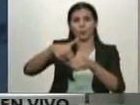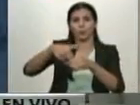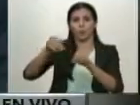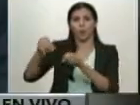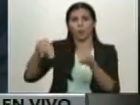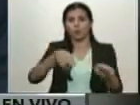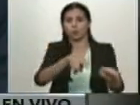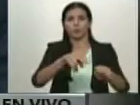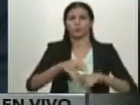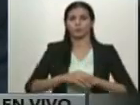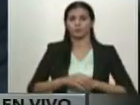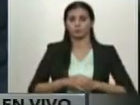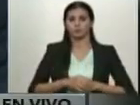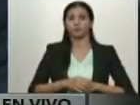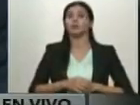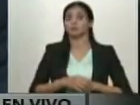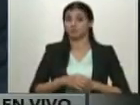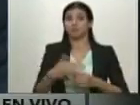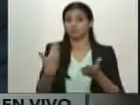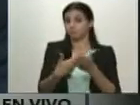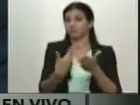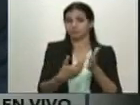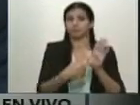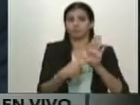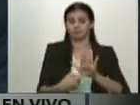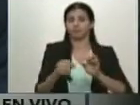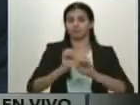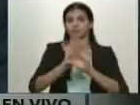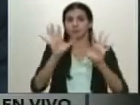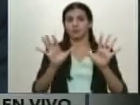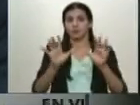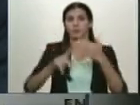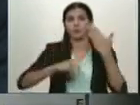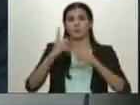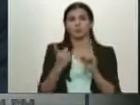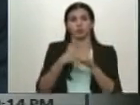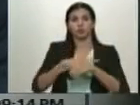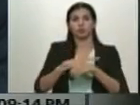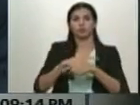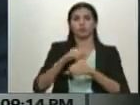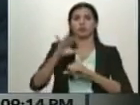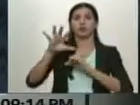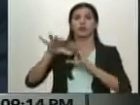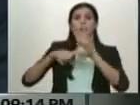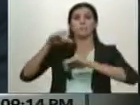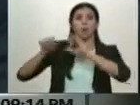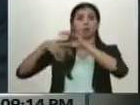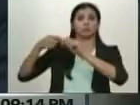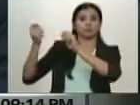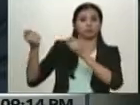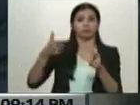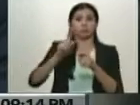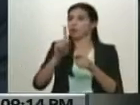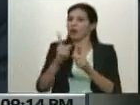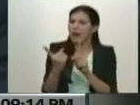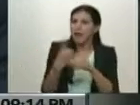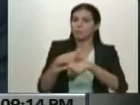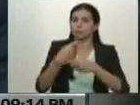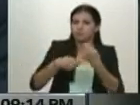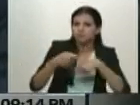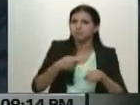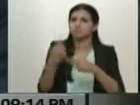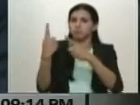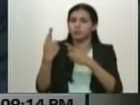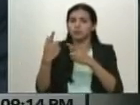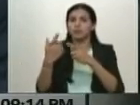Bueno, la prueba fehaciente de que los programas de sustitución de importaciones y que el motor de hidrocarburos, en este